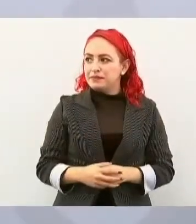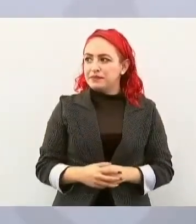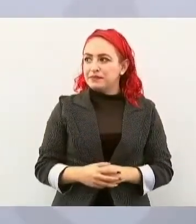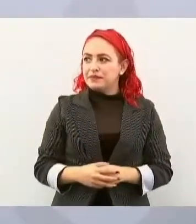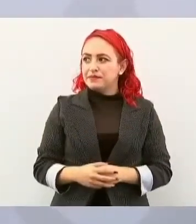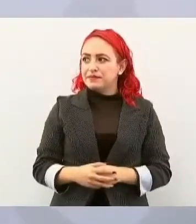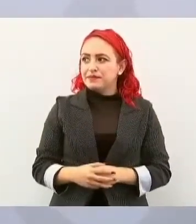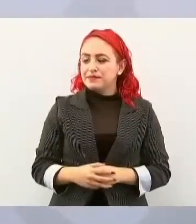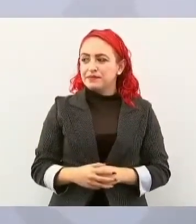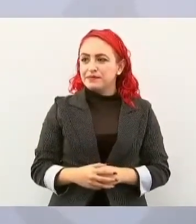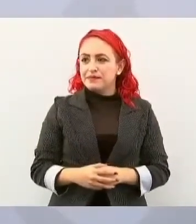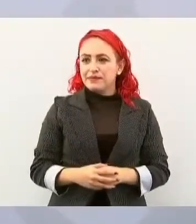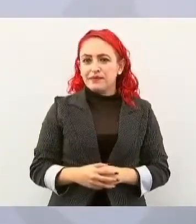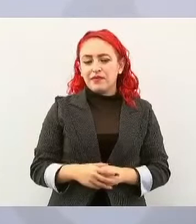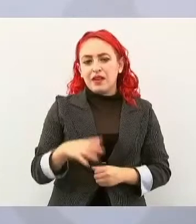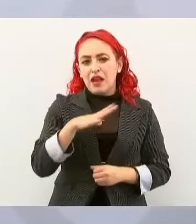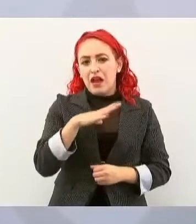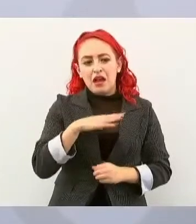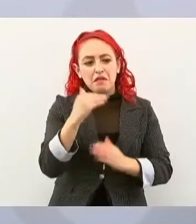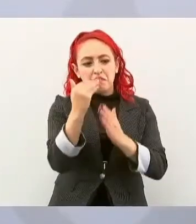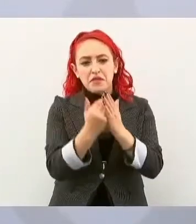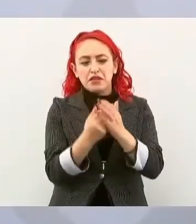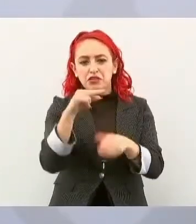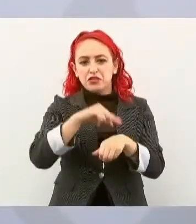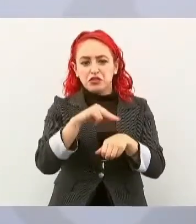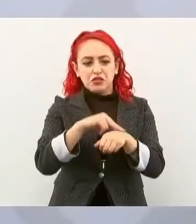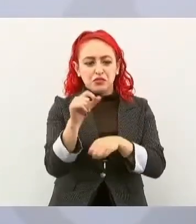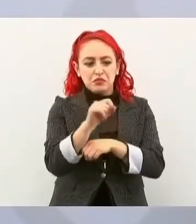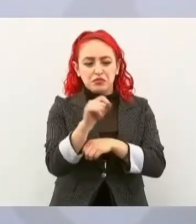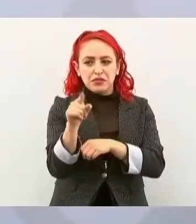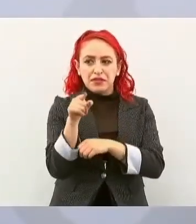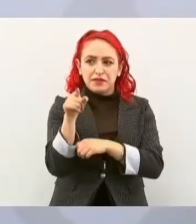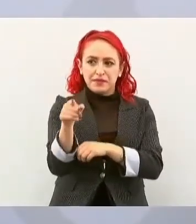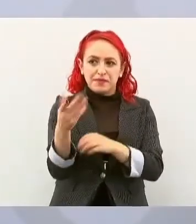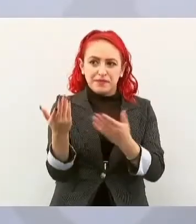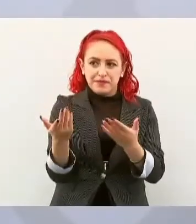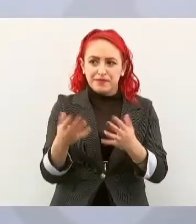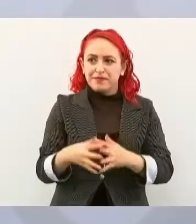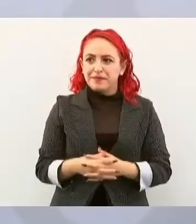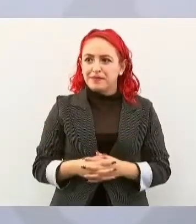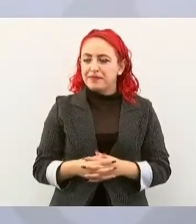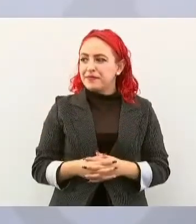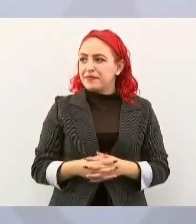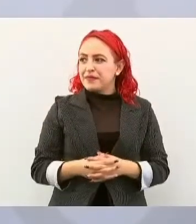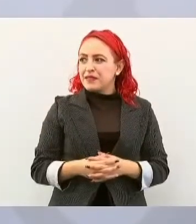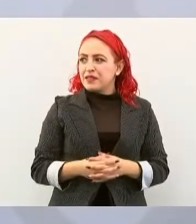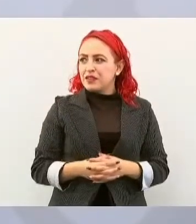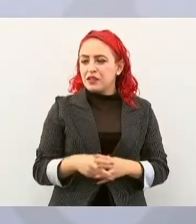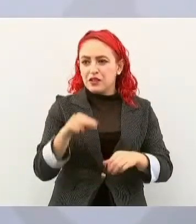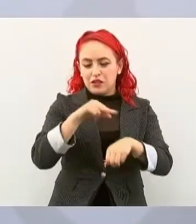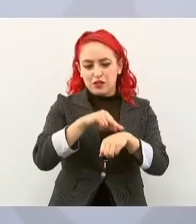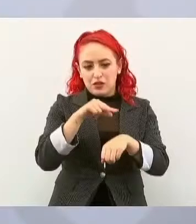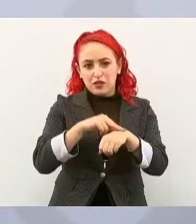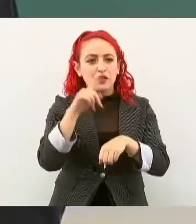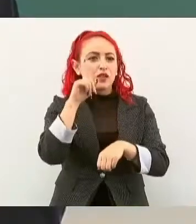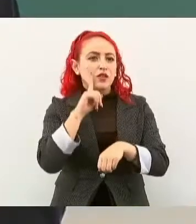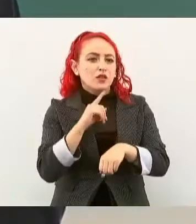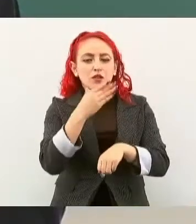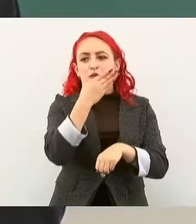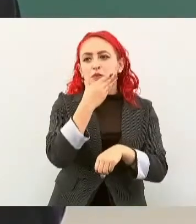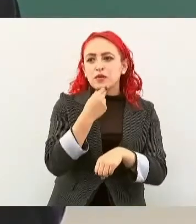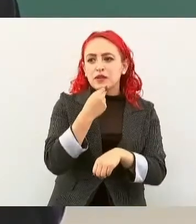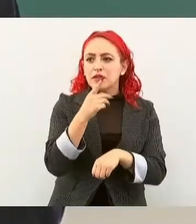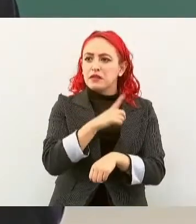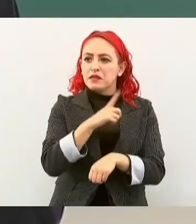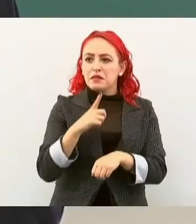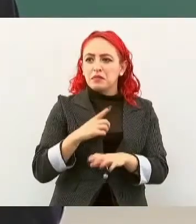pues en donde hay menos médicos, médicas, deben de